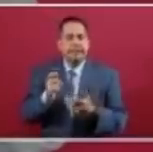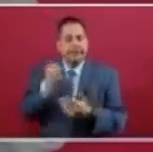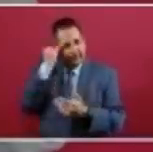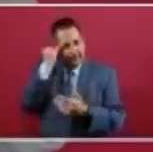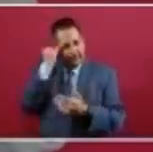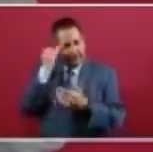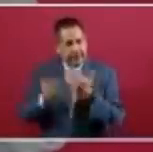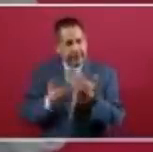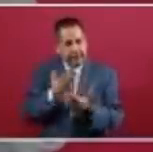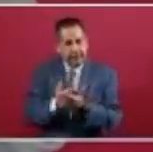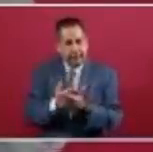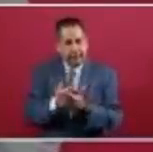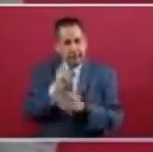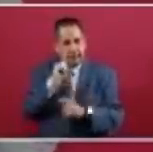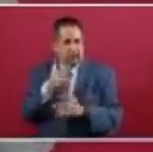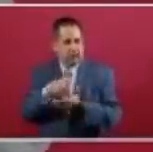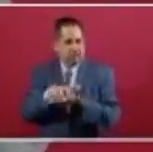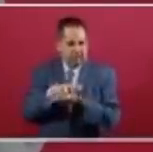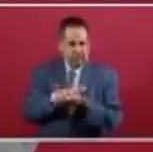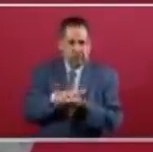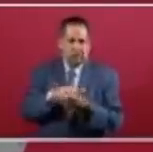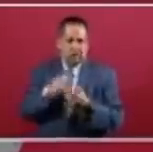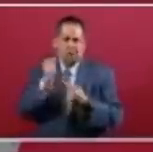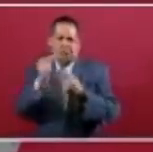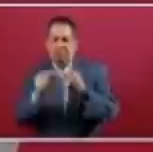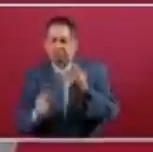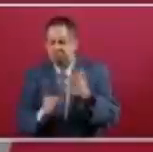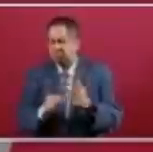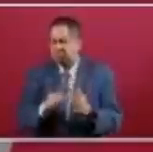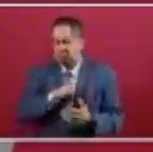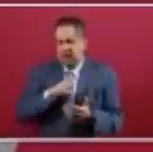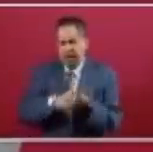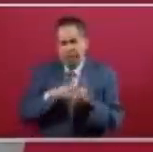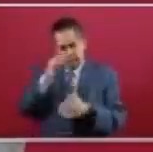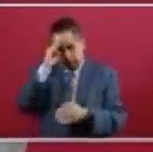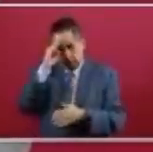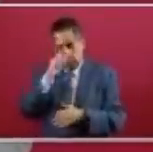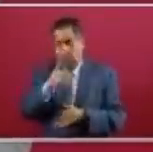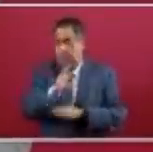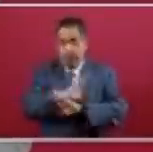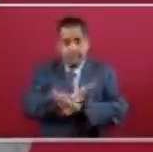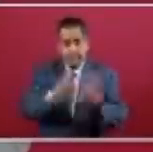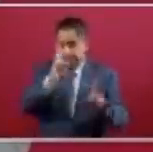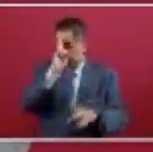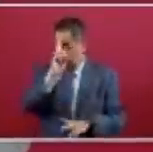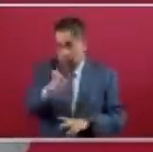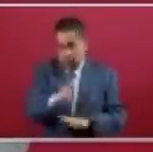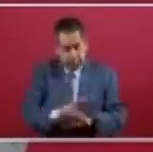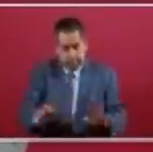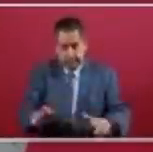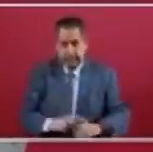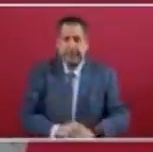iniciativa, con el proyecto de austeridad y con otras leyes, pero va a quedar prohibido.